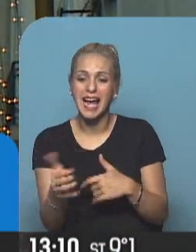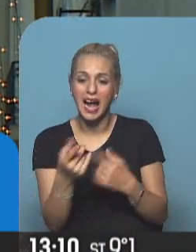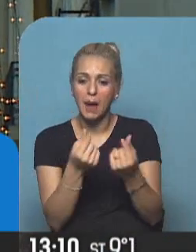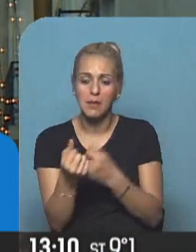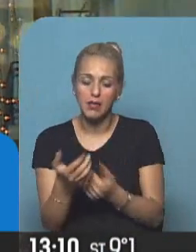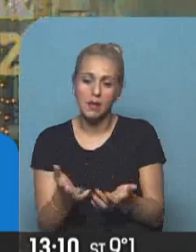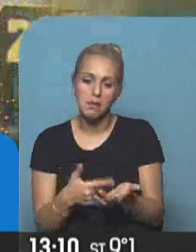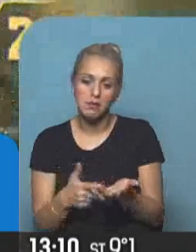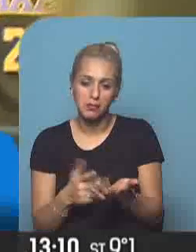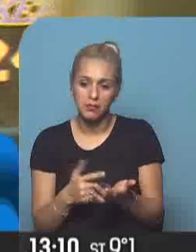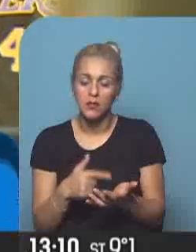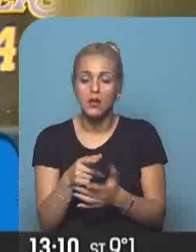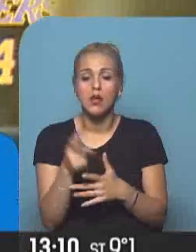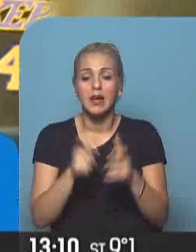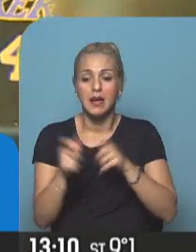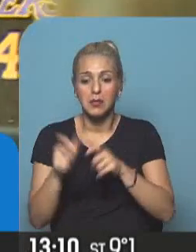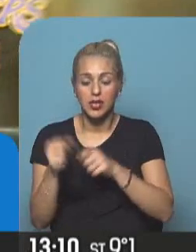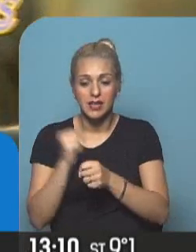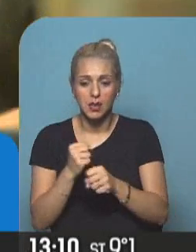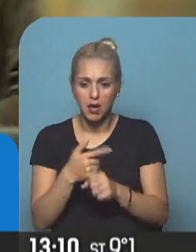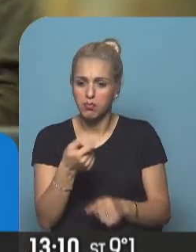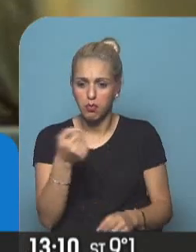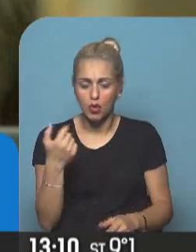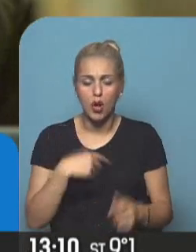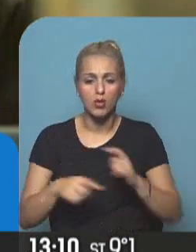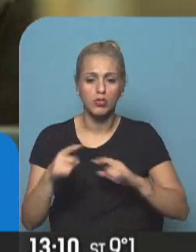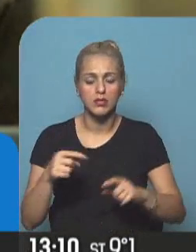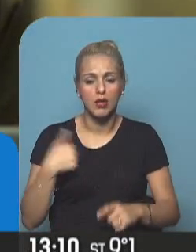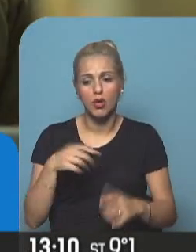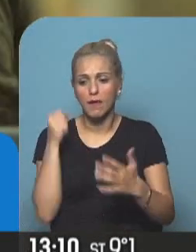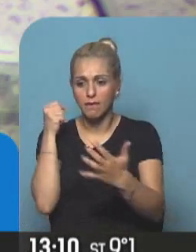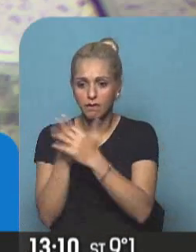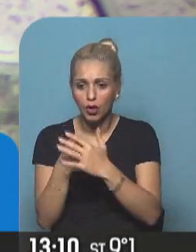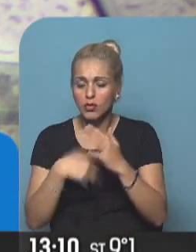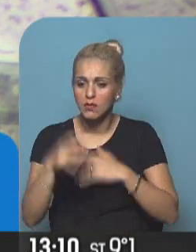esa hora, se llevaron el directivo al fondo del local, intentaron